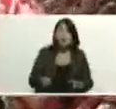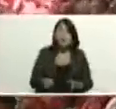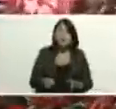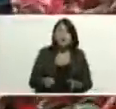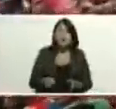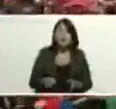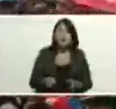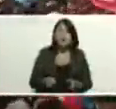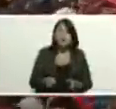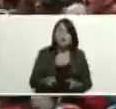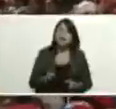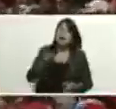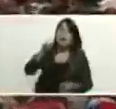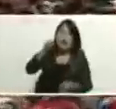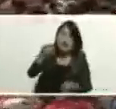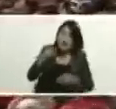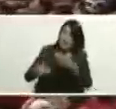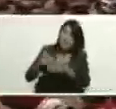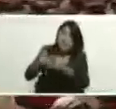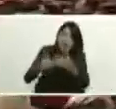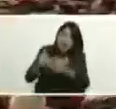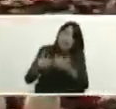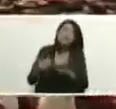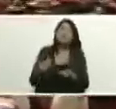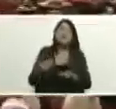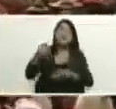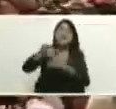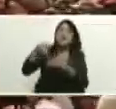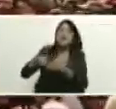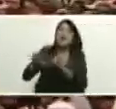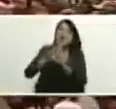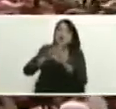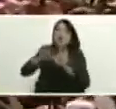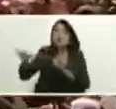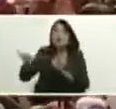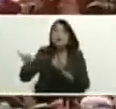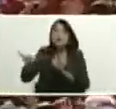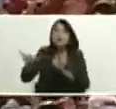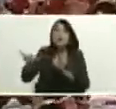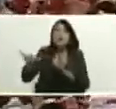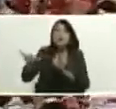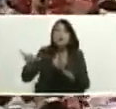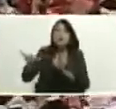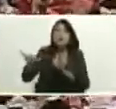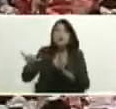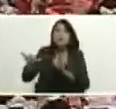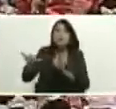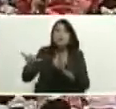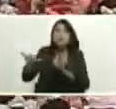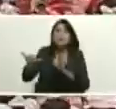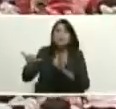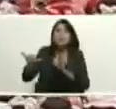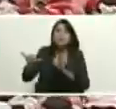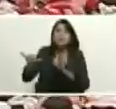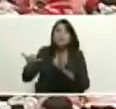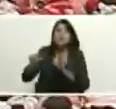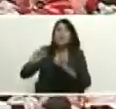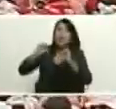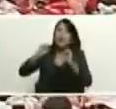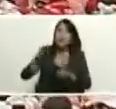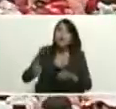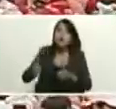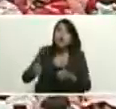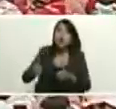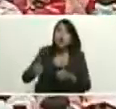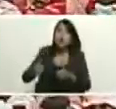Y de ese proceso popular constituyente nació, de la participación y